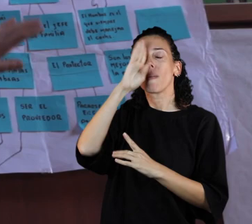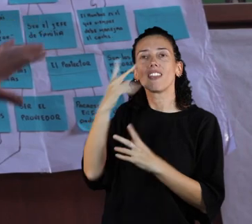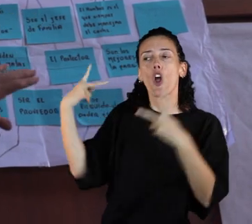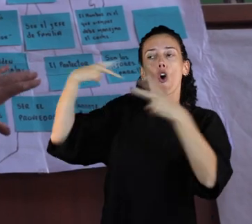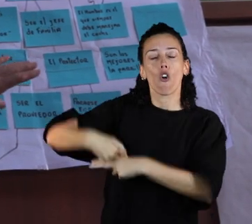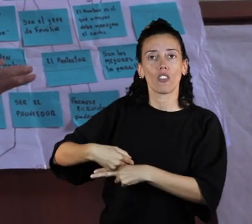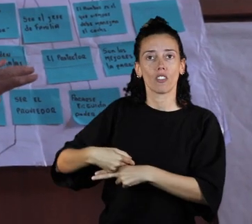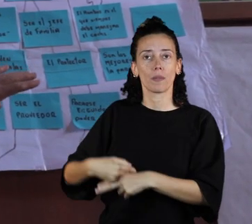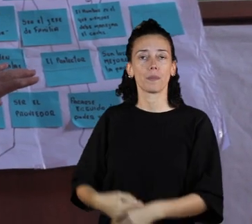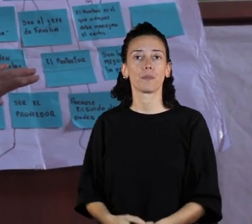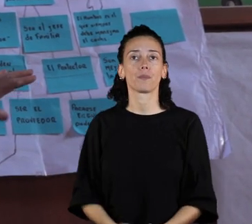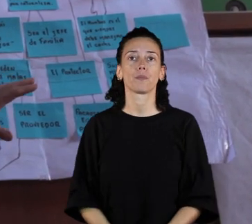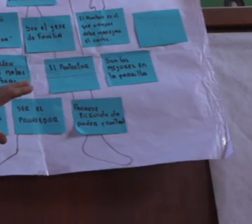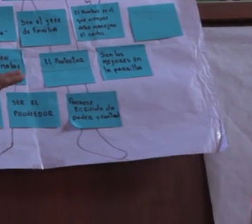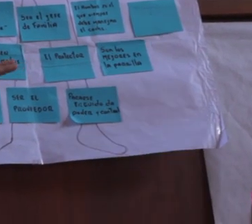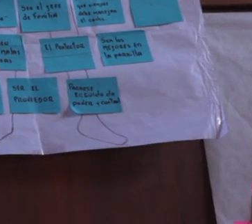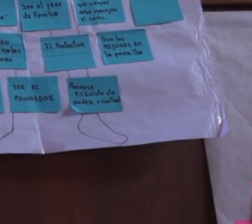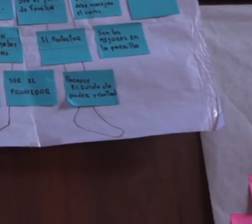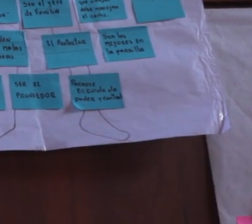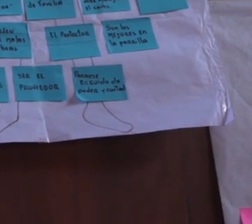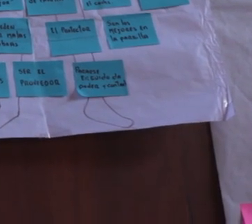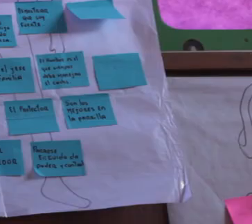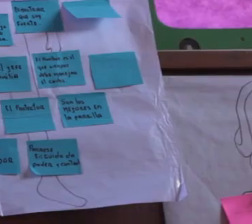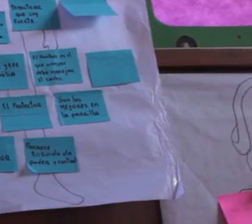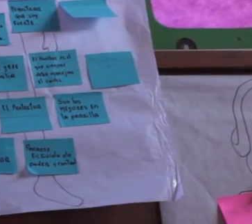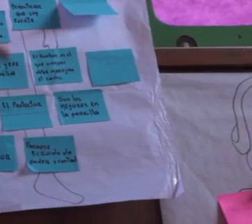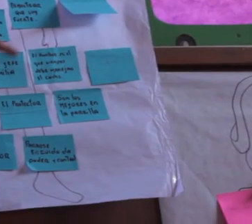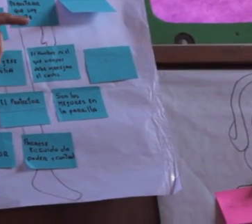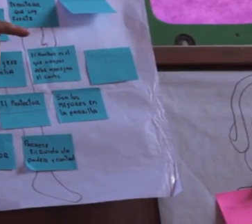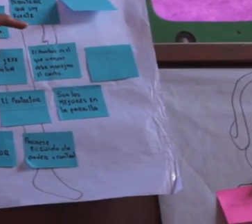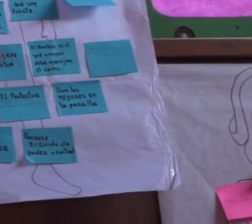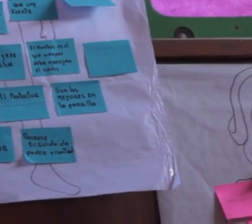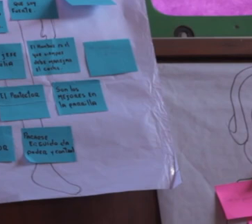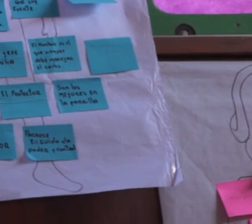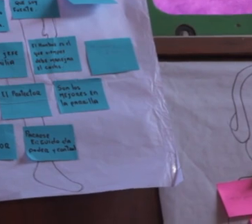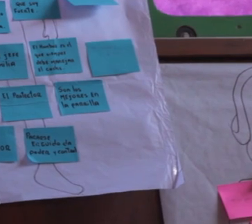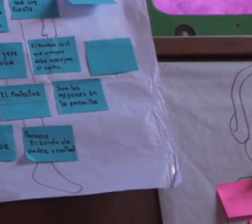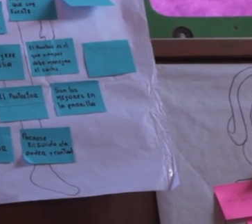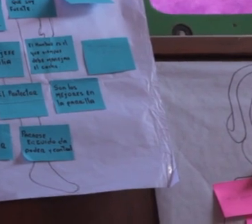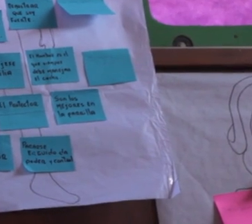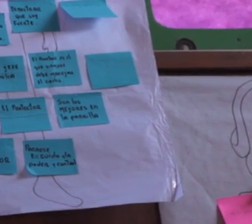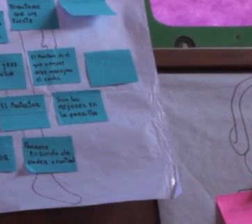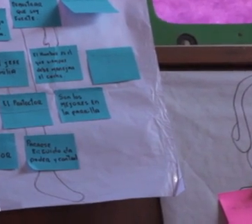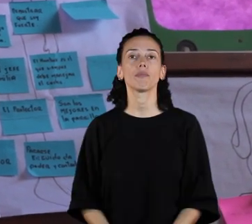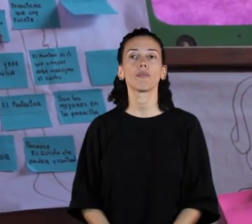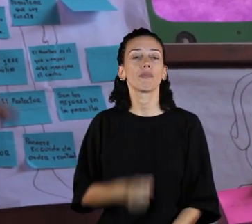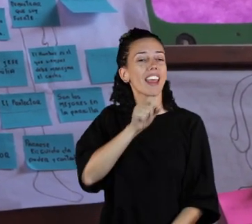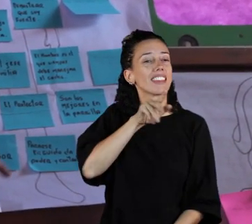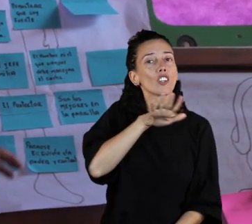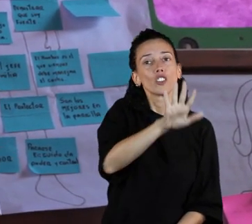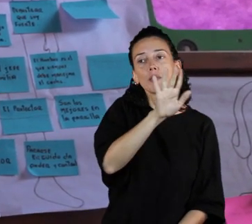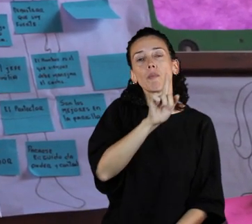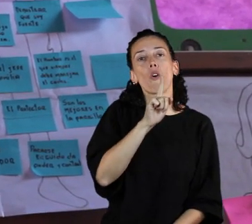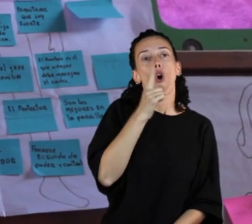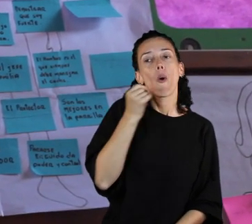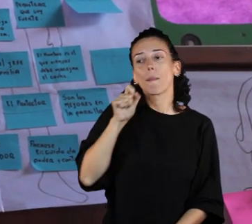Si no lo cuestionan, siempre van a echar la culpa a la otra. Y los dos, como decía Gabriela, son al extremo